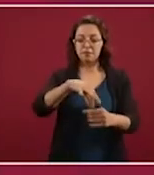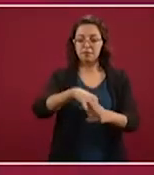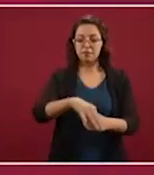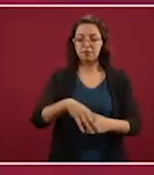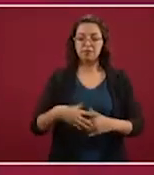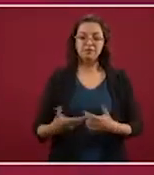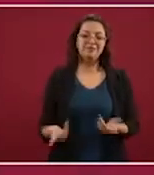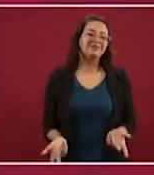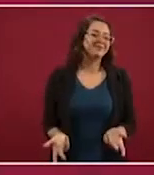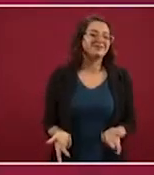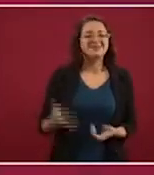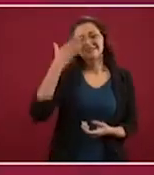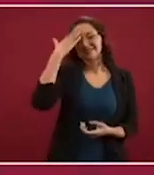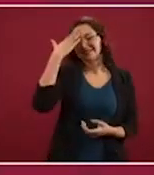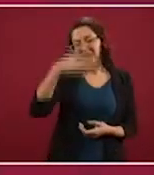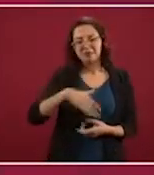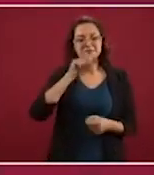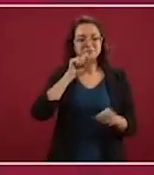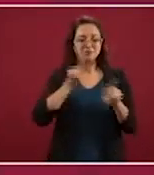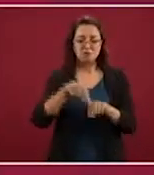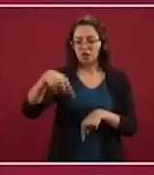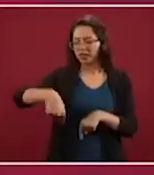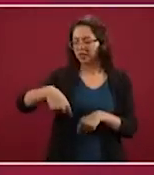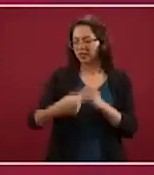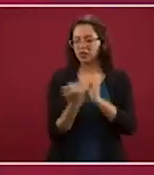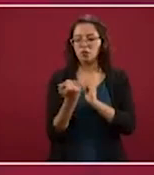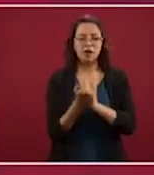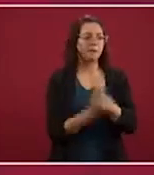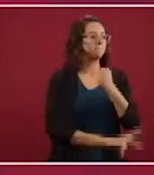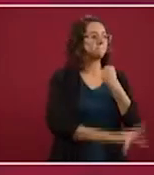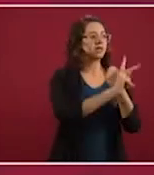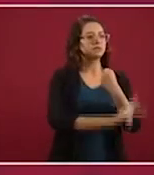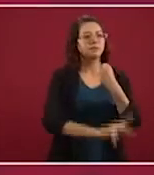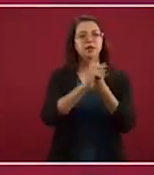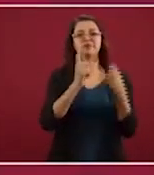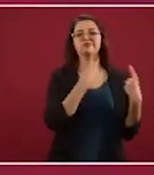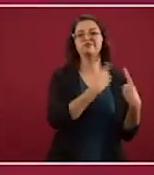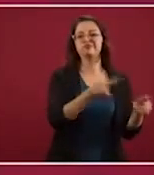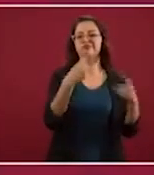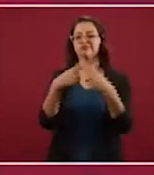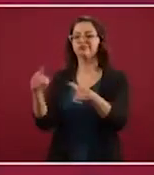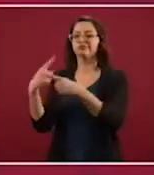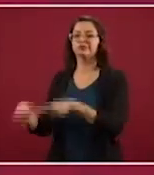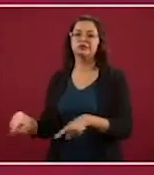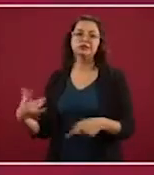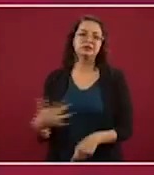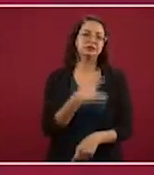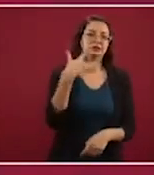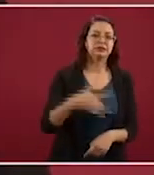que como sucede, lo hemos dicho aquí, en todos los países democráticos despiertan